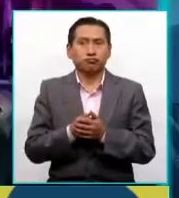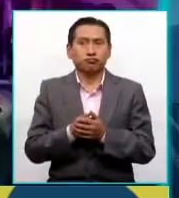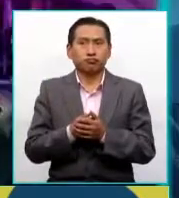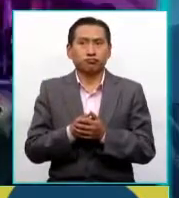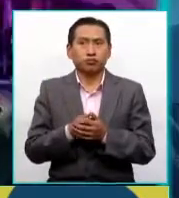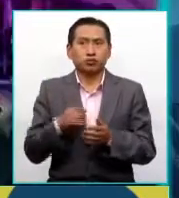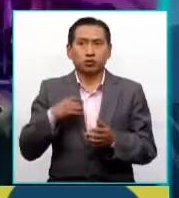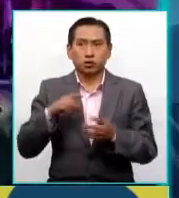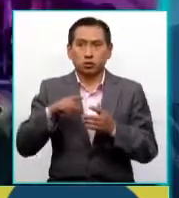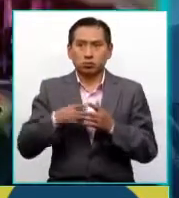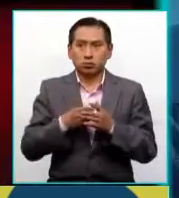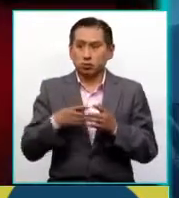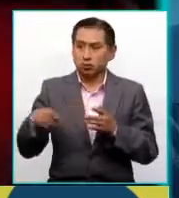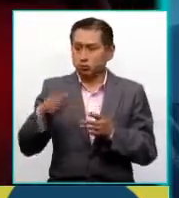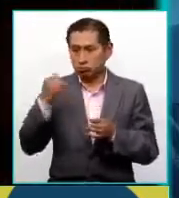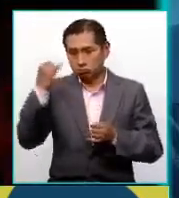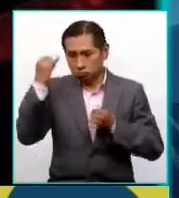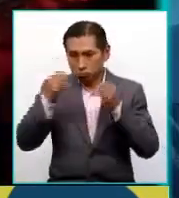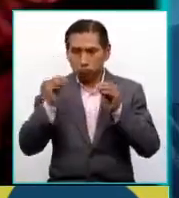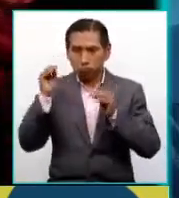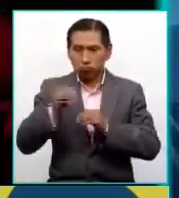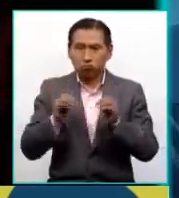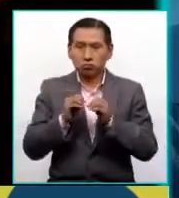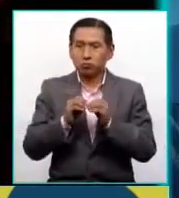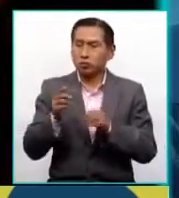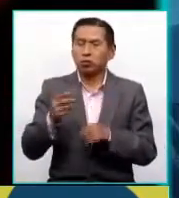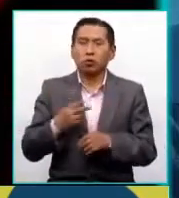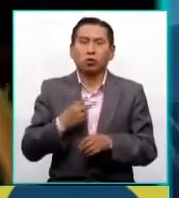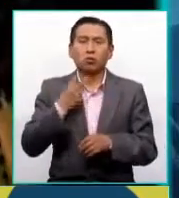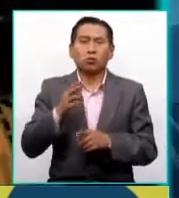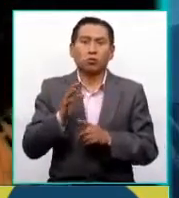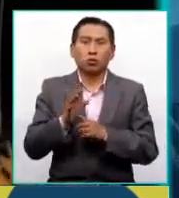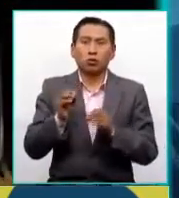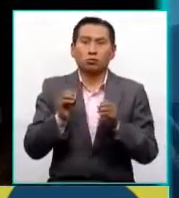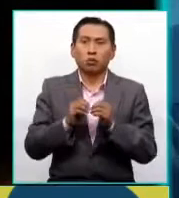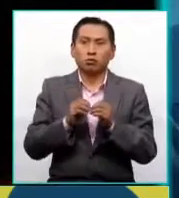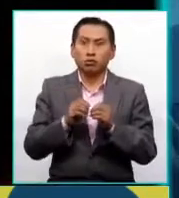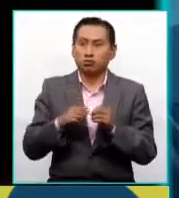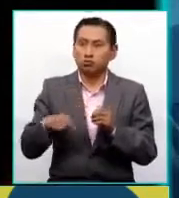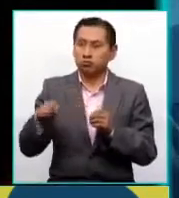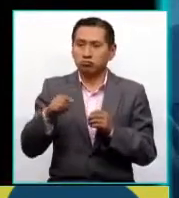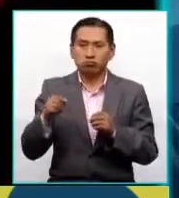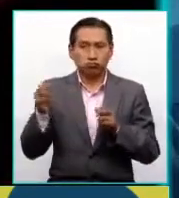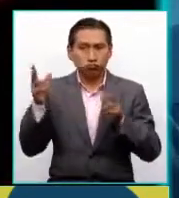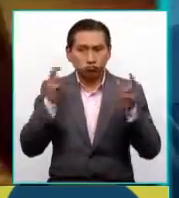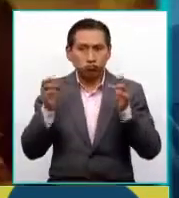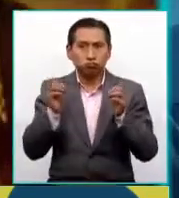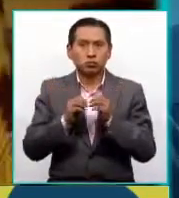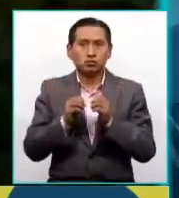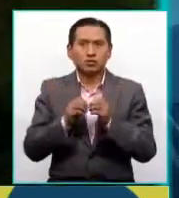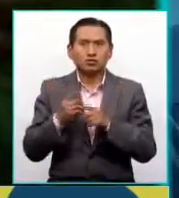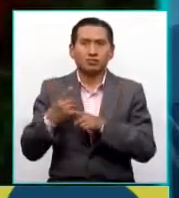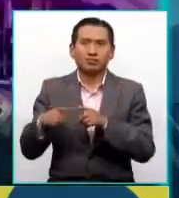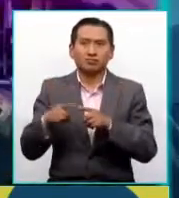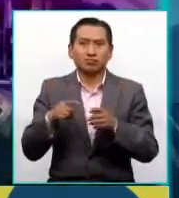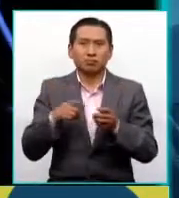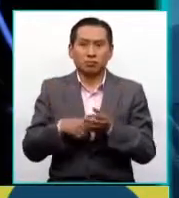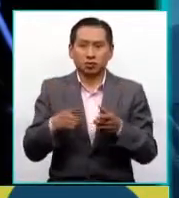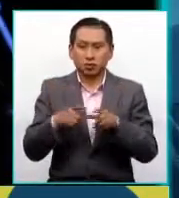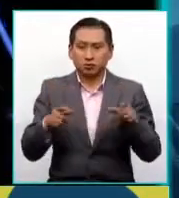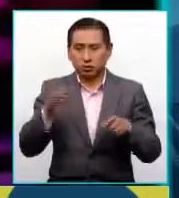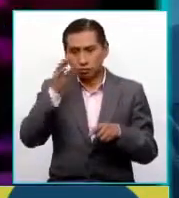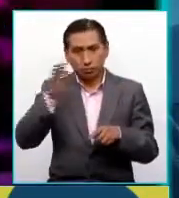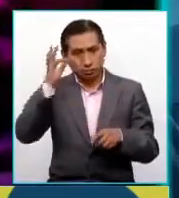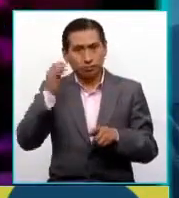ya empecé a crear y a componer a partir de la voz, a partir de la sonoridad de las lenguas